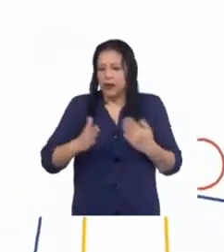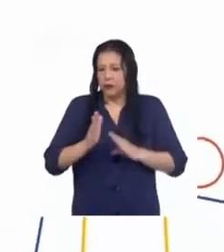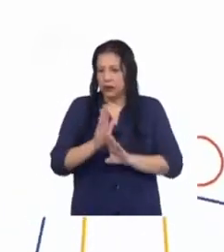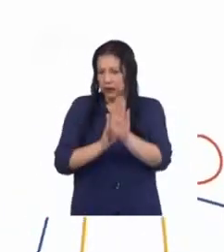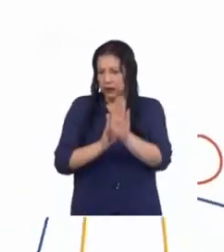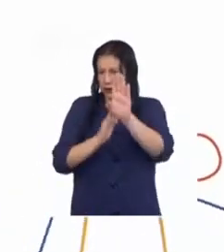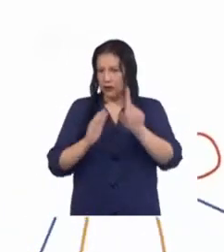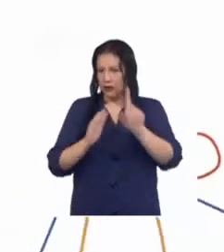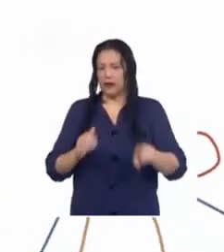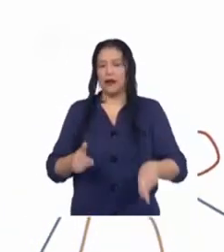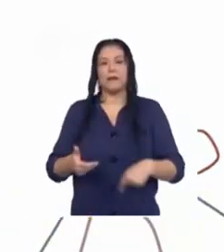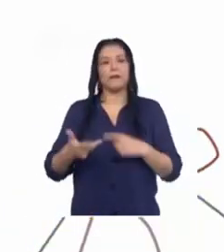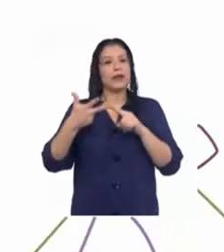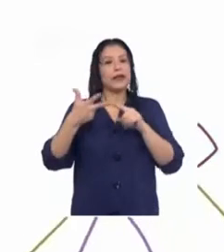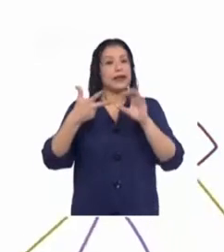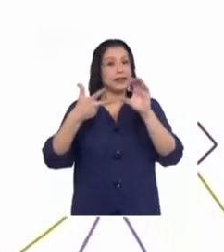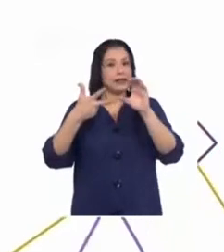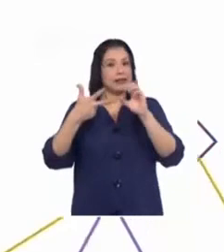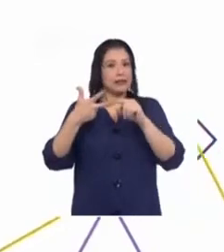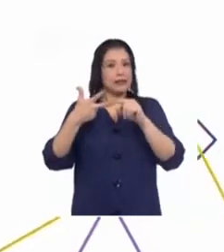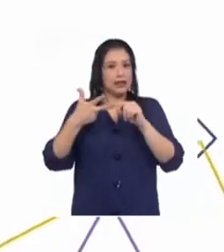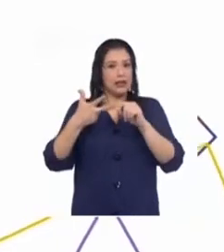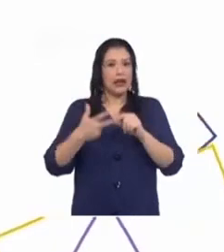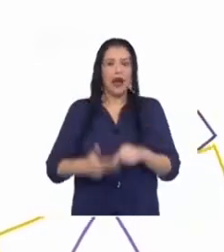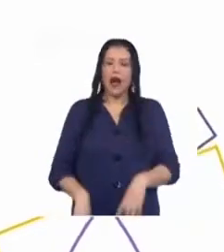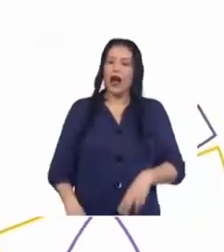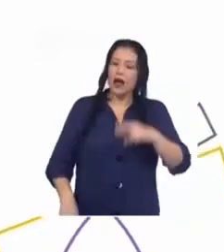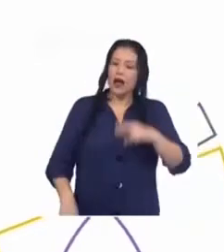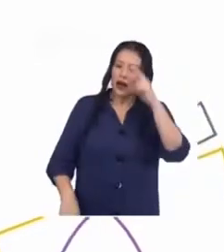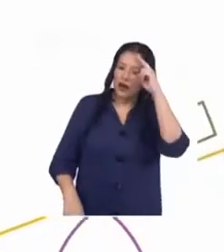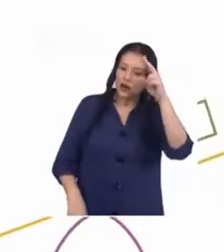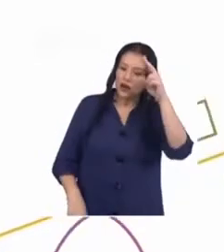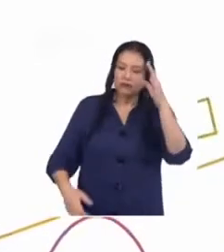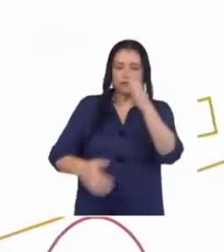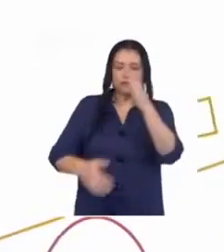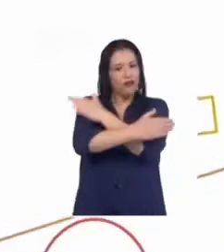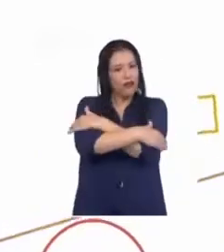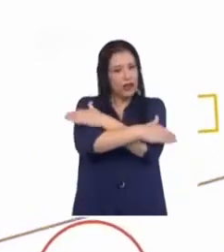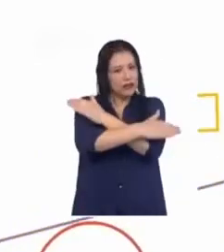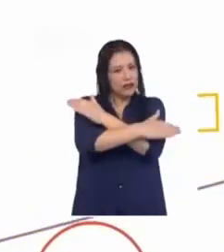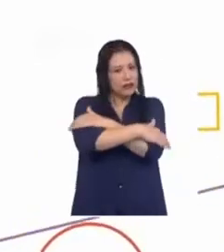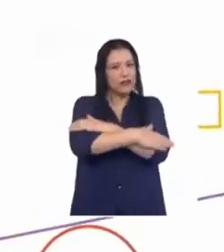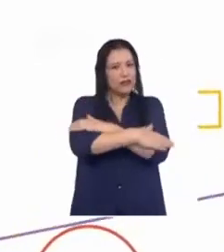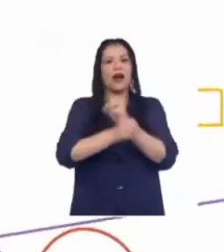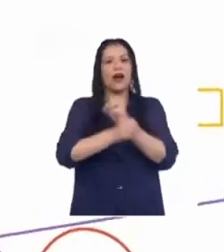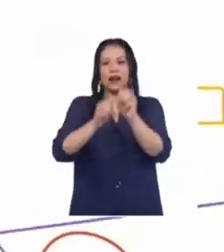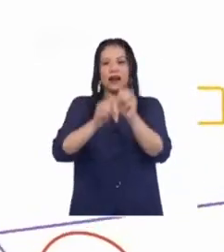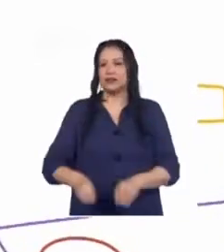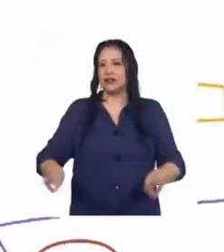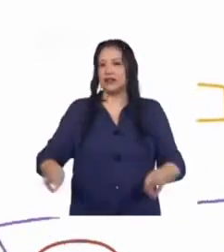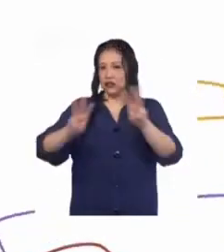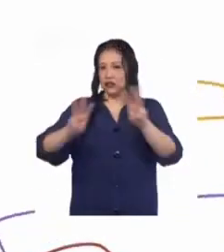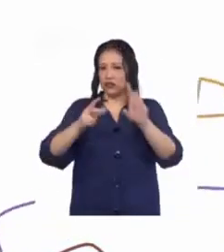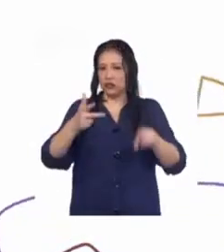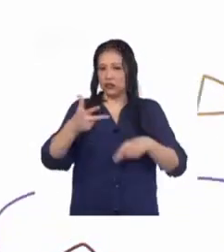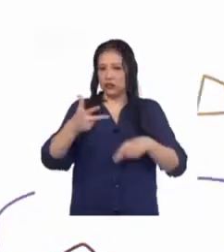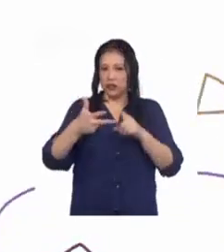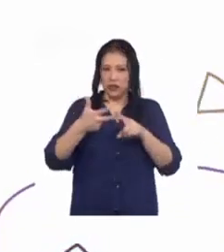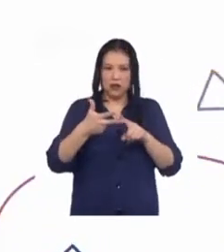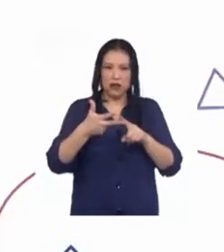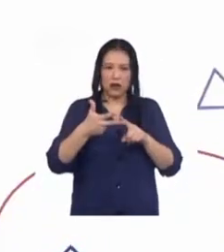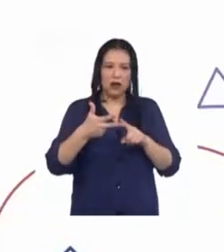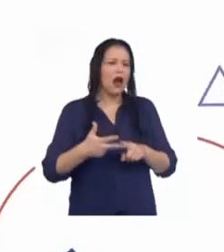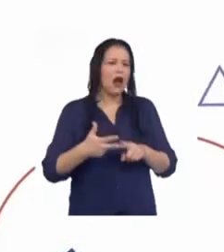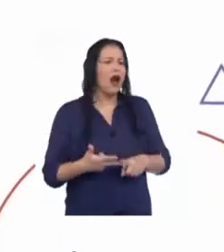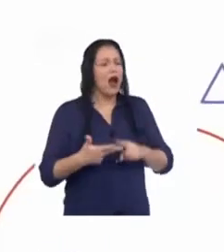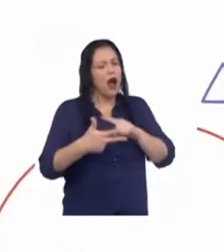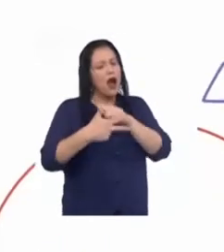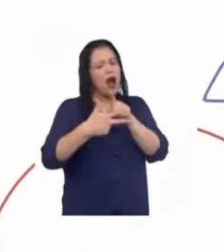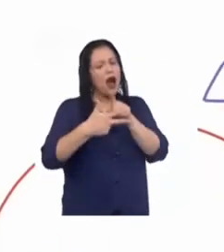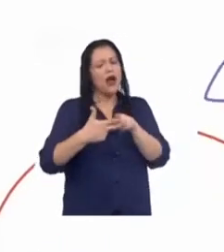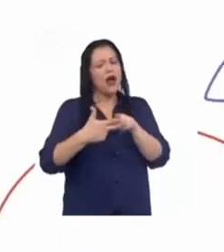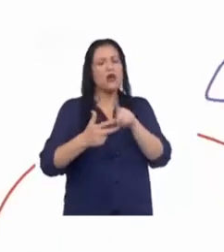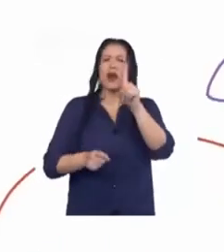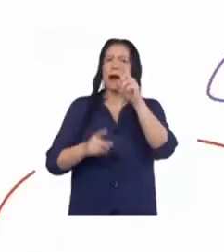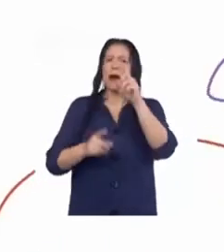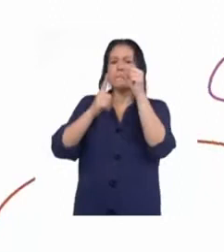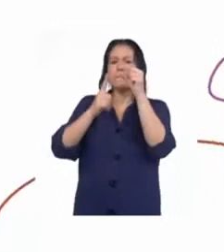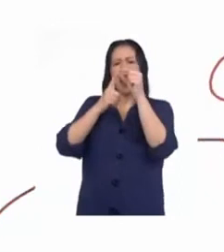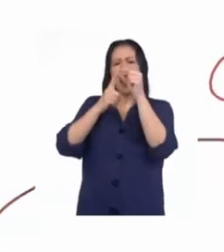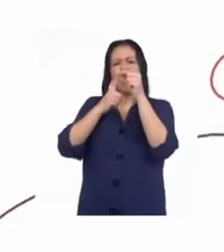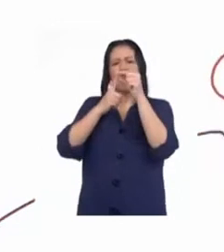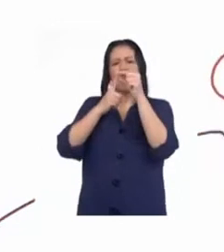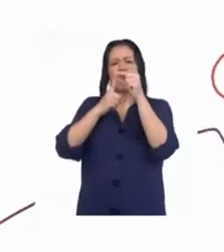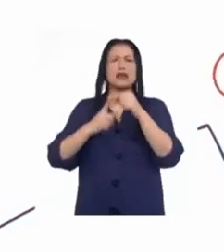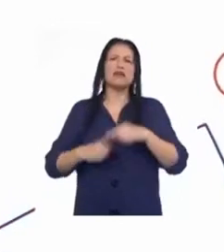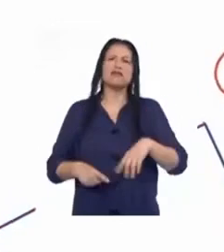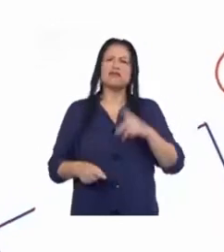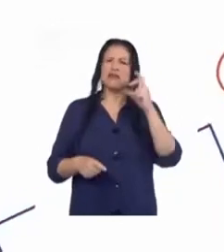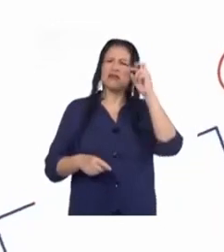adelante. C. Reconocimiento de felicitación a las Naciones Unidas. Hay una palabra que al inicio me confundió,